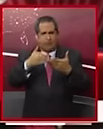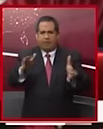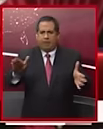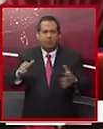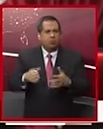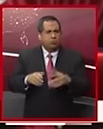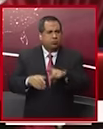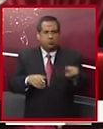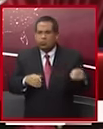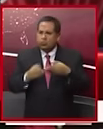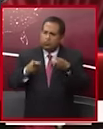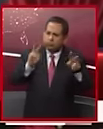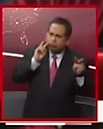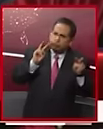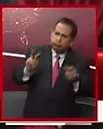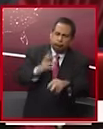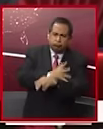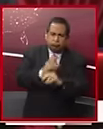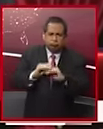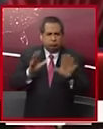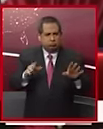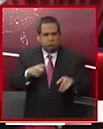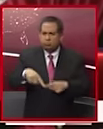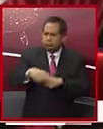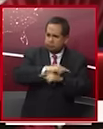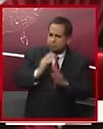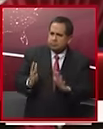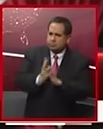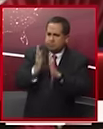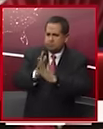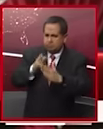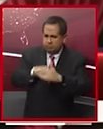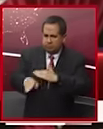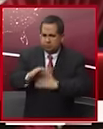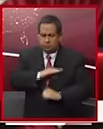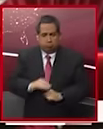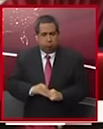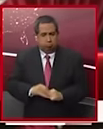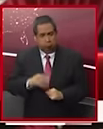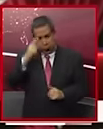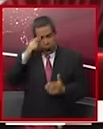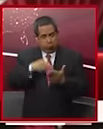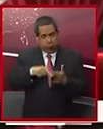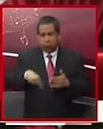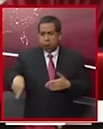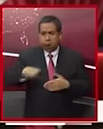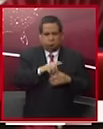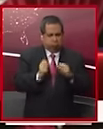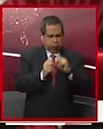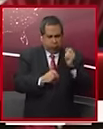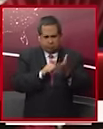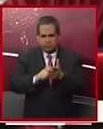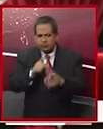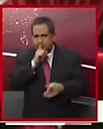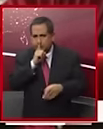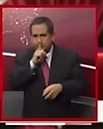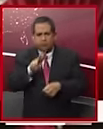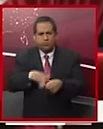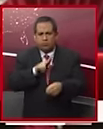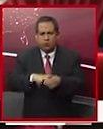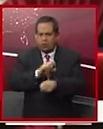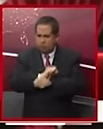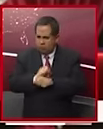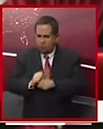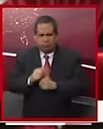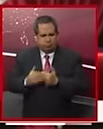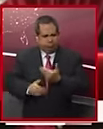abierto y también de parlamento accesible, creyendo que debe ser un constituyente austero y también